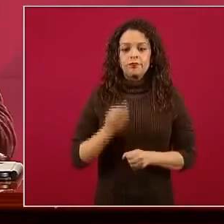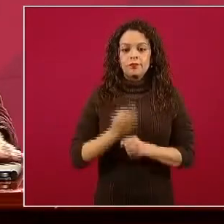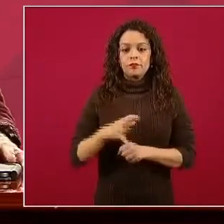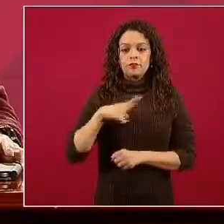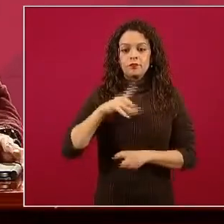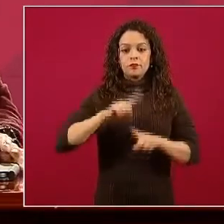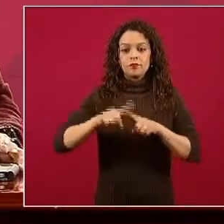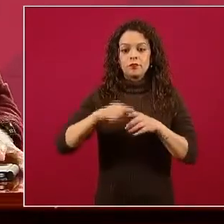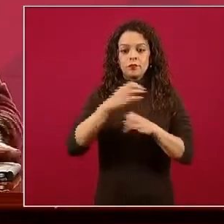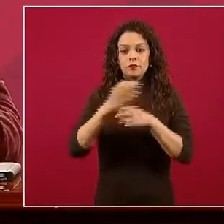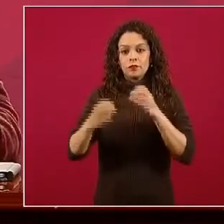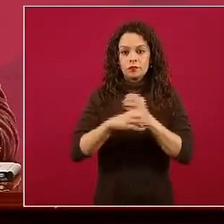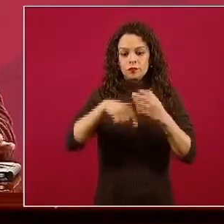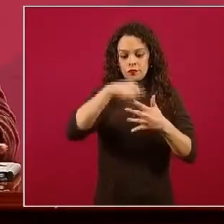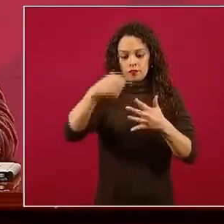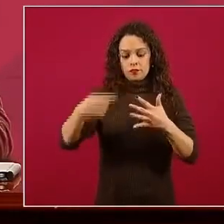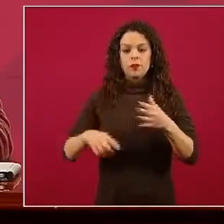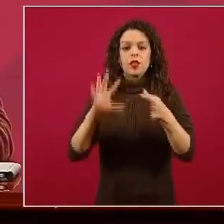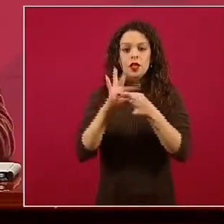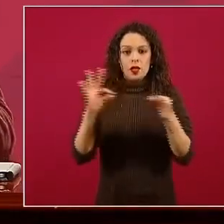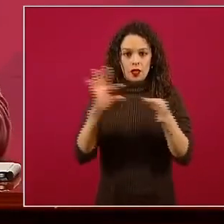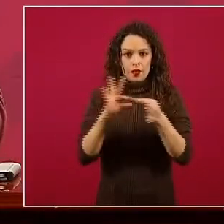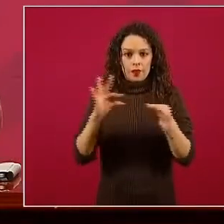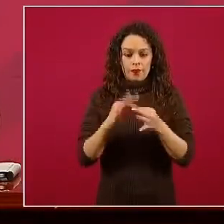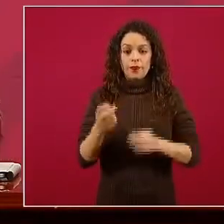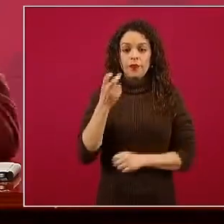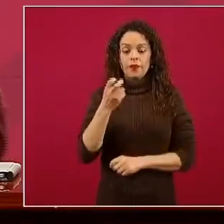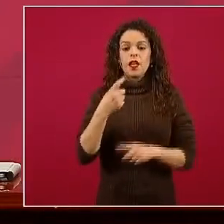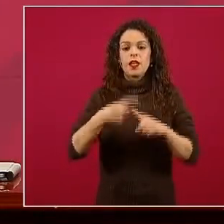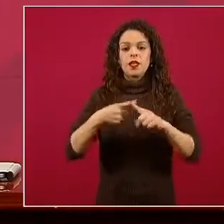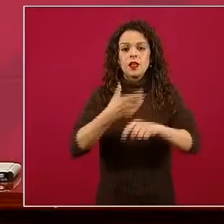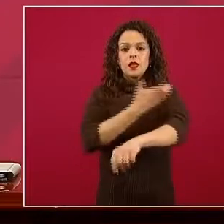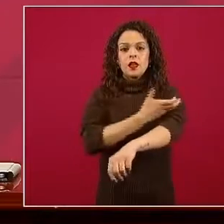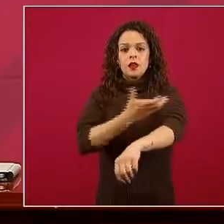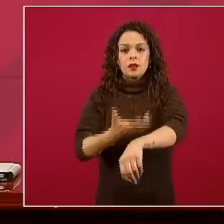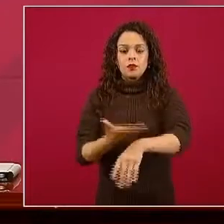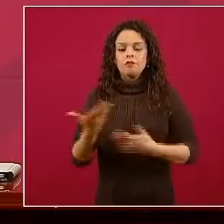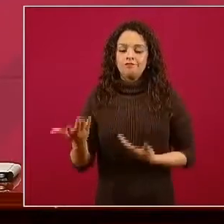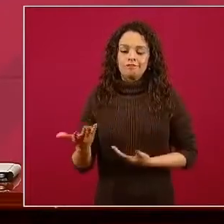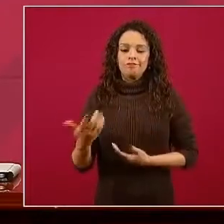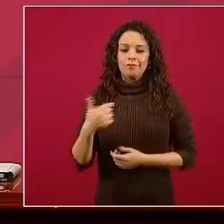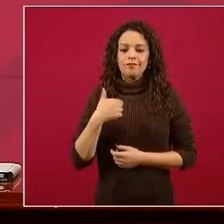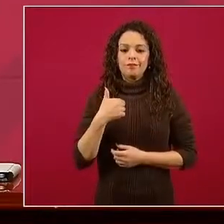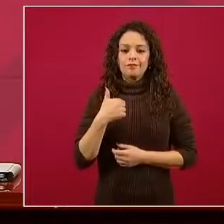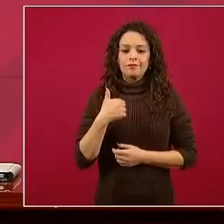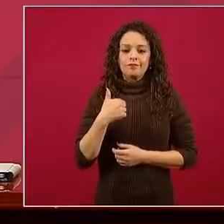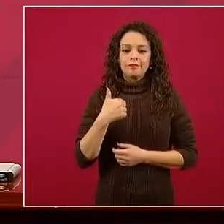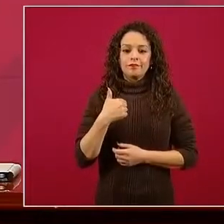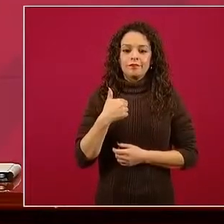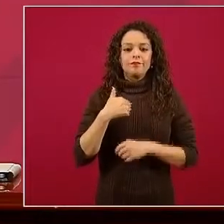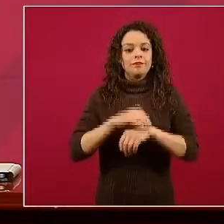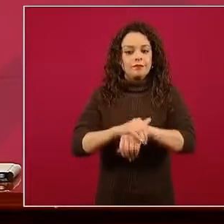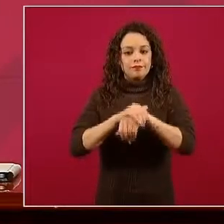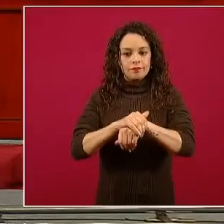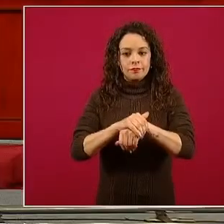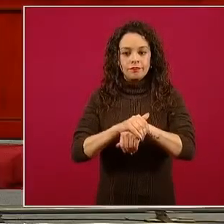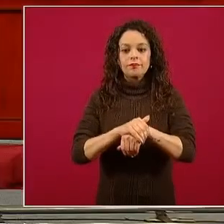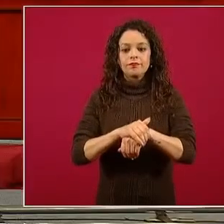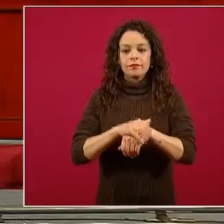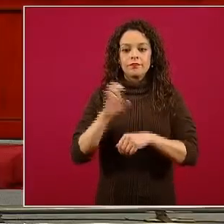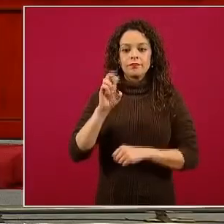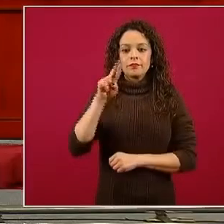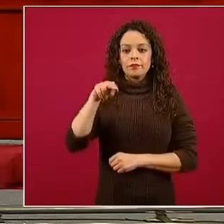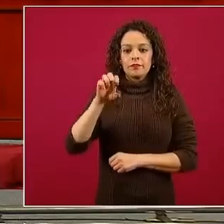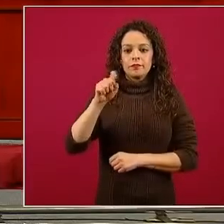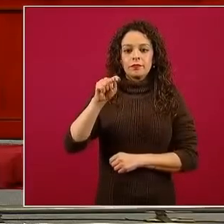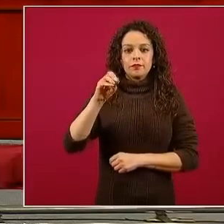que comentar y para eso nos acompaña nuestro querido compañero y amigo, el doctor Alejandro Ernesto Sbarch Pérez,